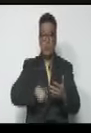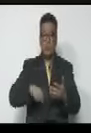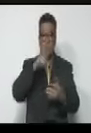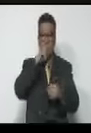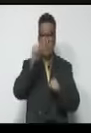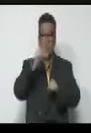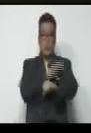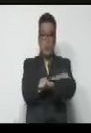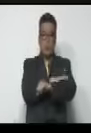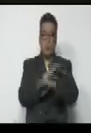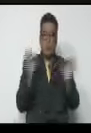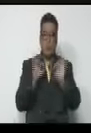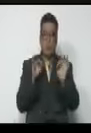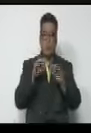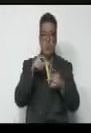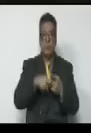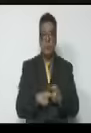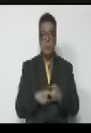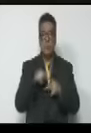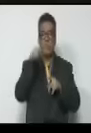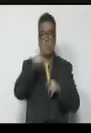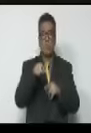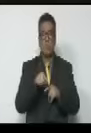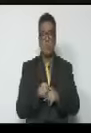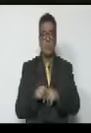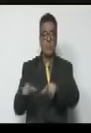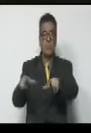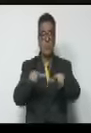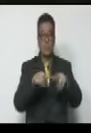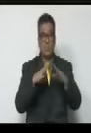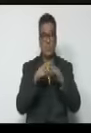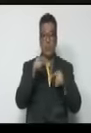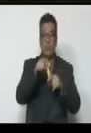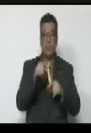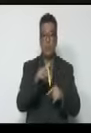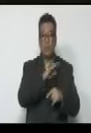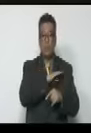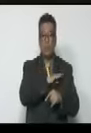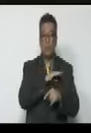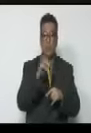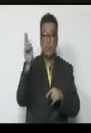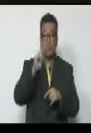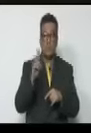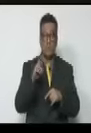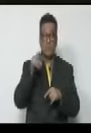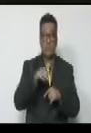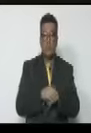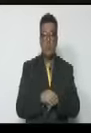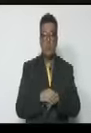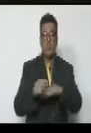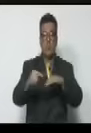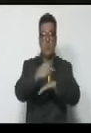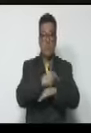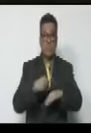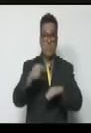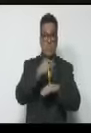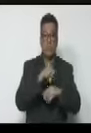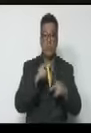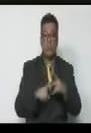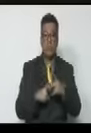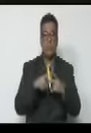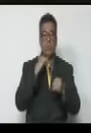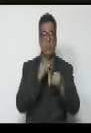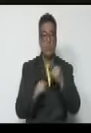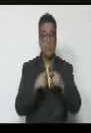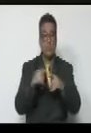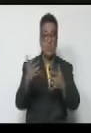es de la oposición, no es de este Parlamento, es de todos, por igual, pues eso es un bien de la República. El gobierno y los gobiernos terminan,